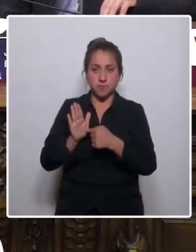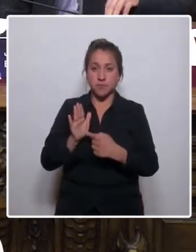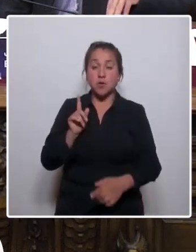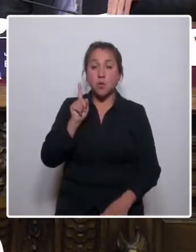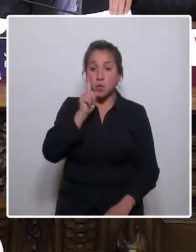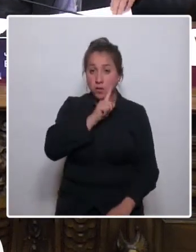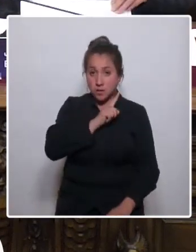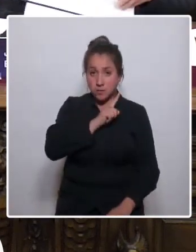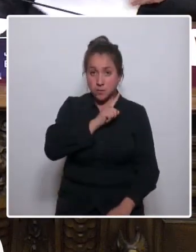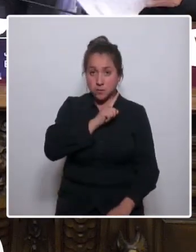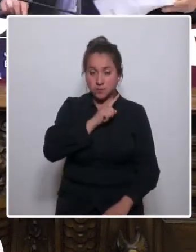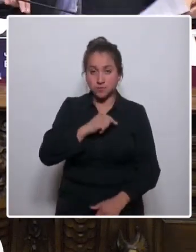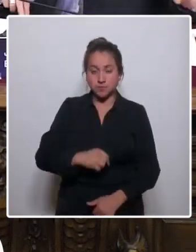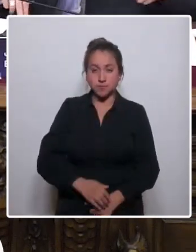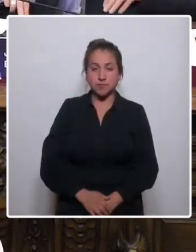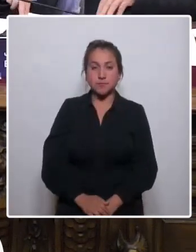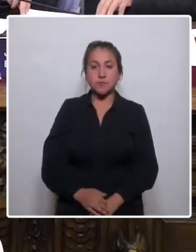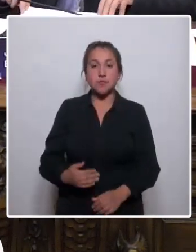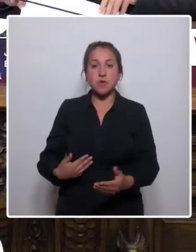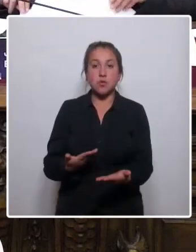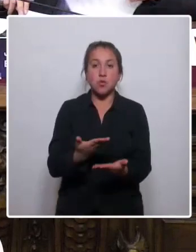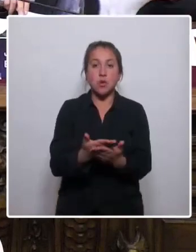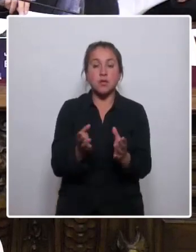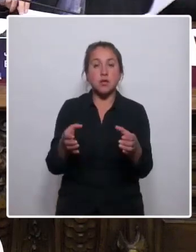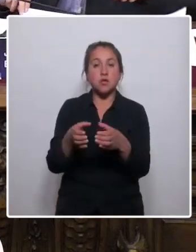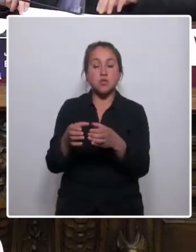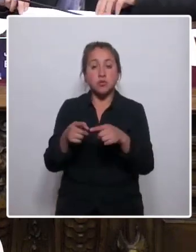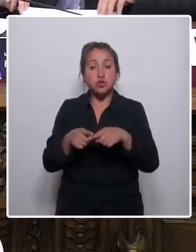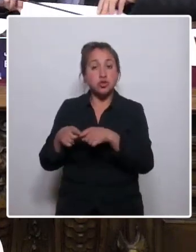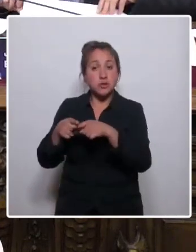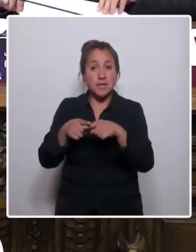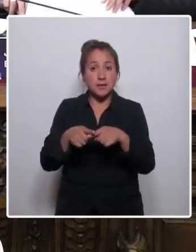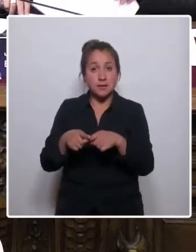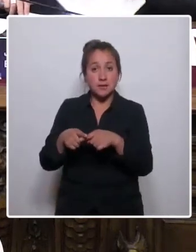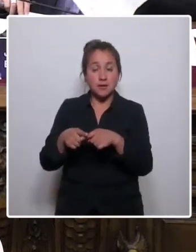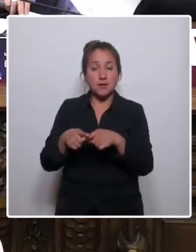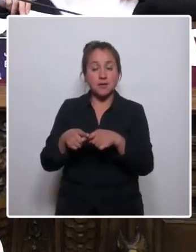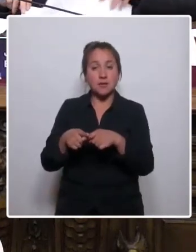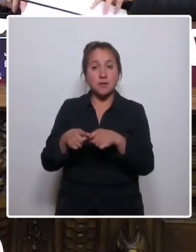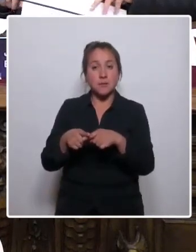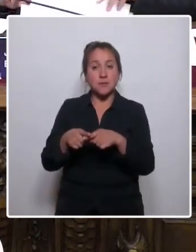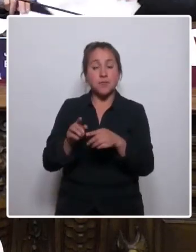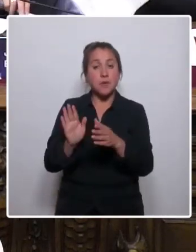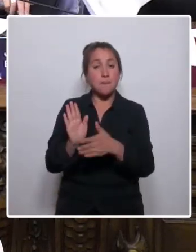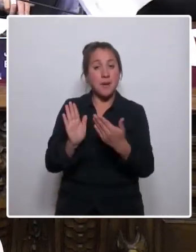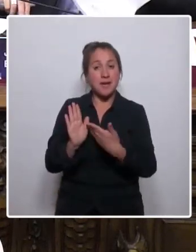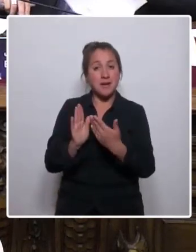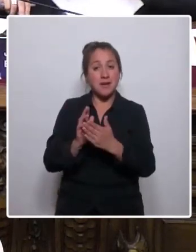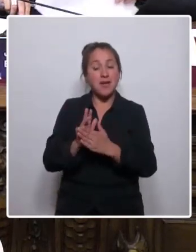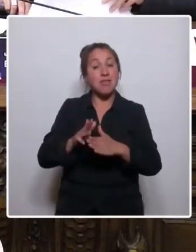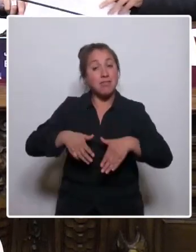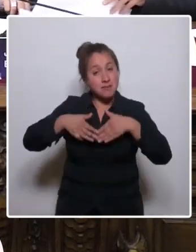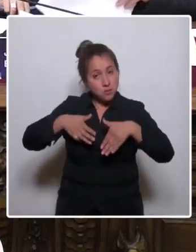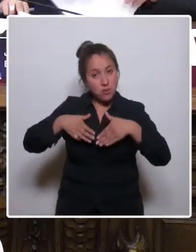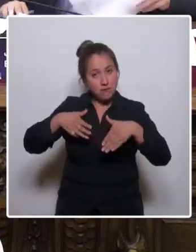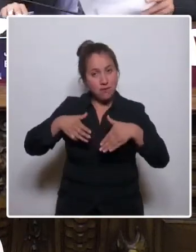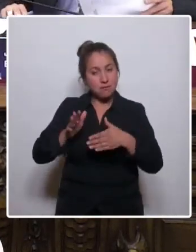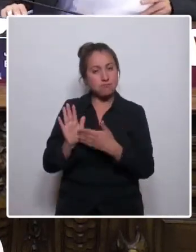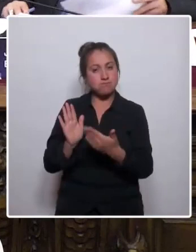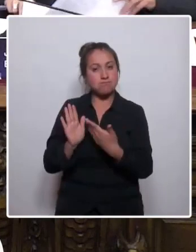último, hay una propuesta del colectivo socialista que en la página 19,